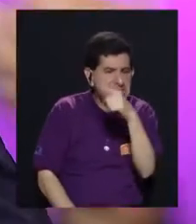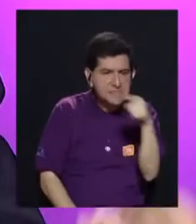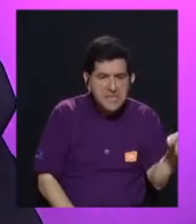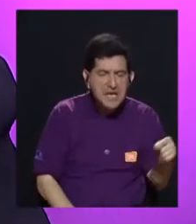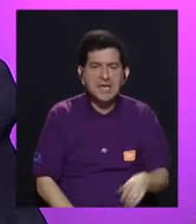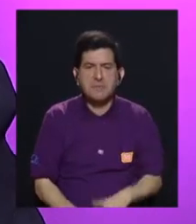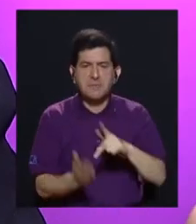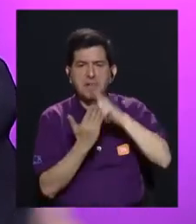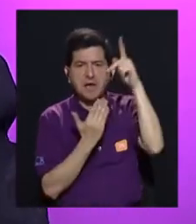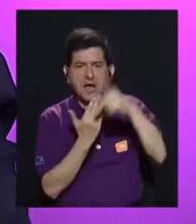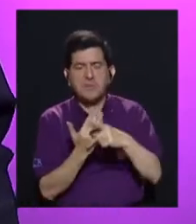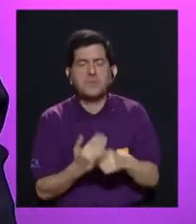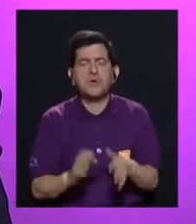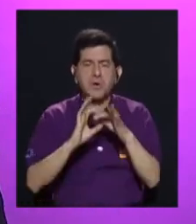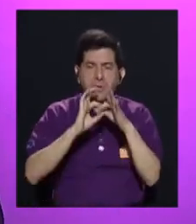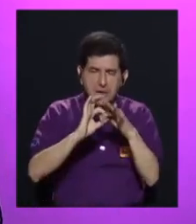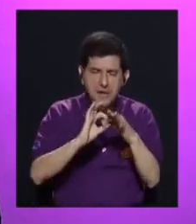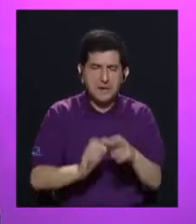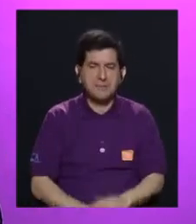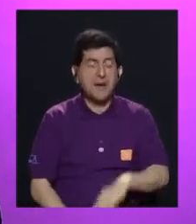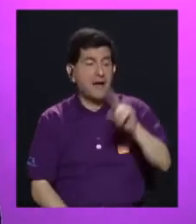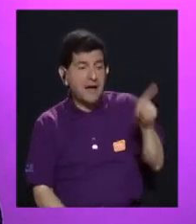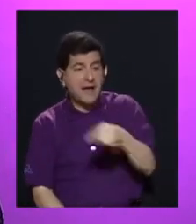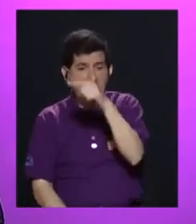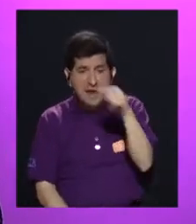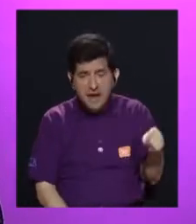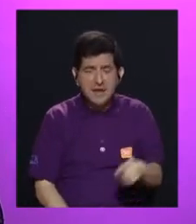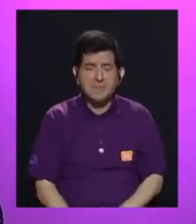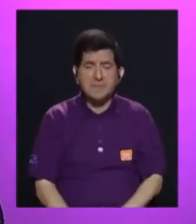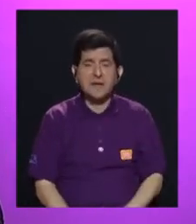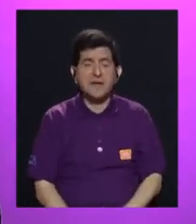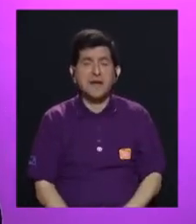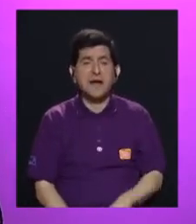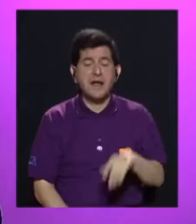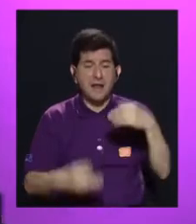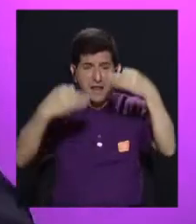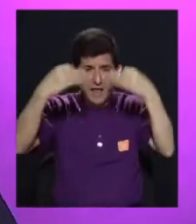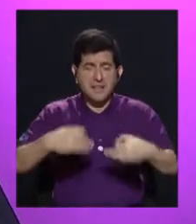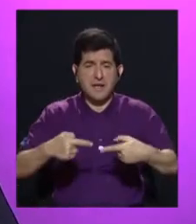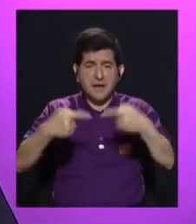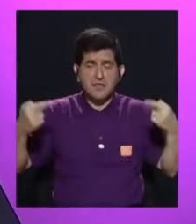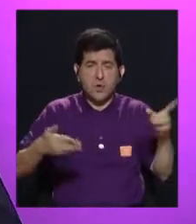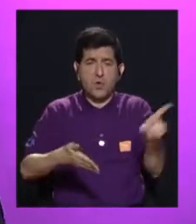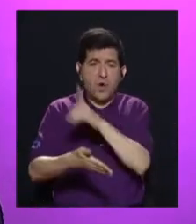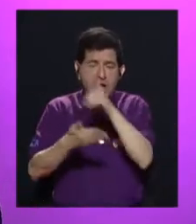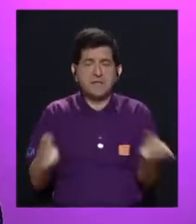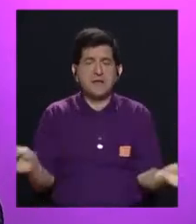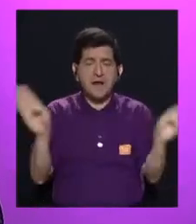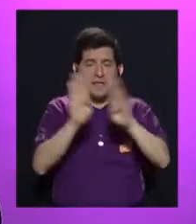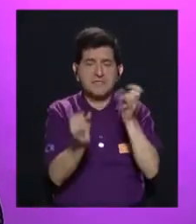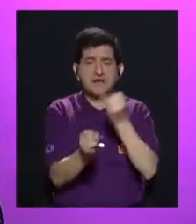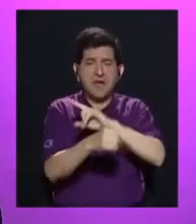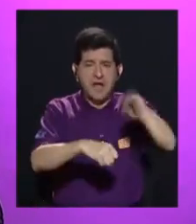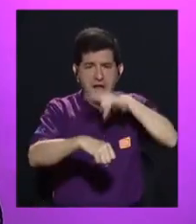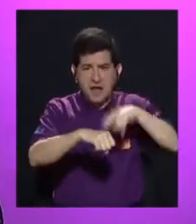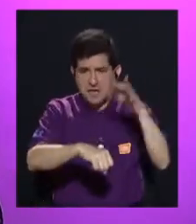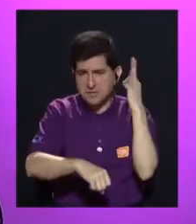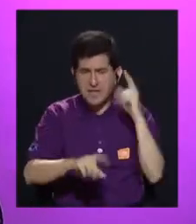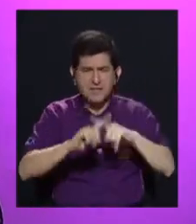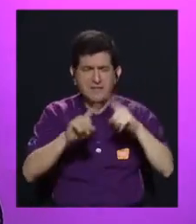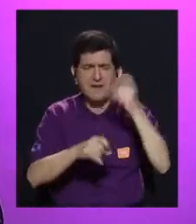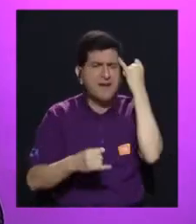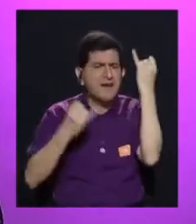eliminar los programas de sexualidad a este eliminar el decreto de discriminación a cerrar el inamu es decir hay una serie de iniciativas